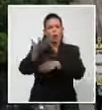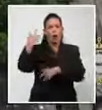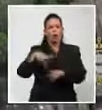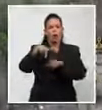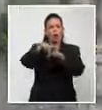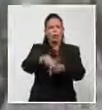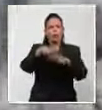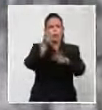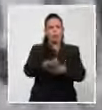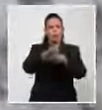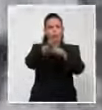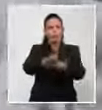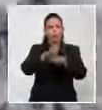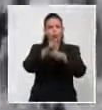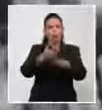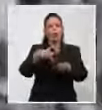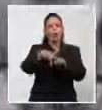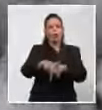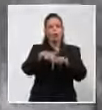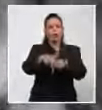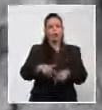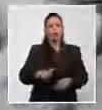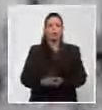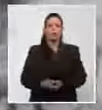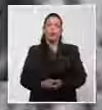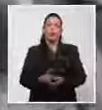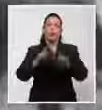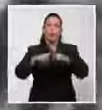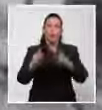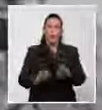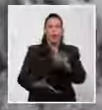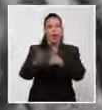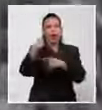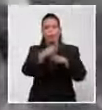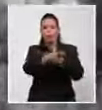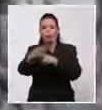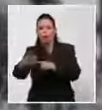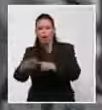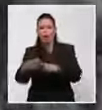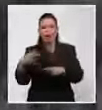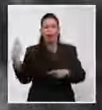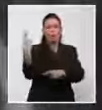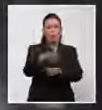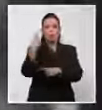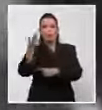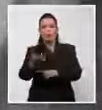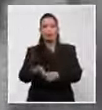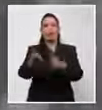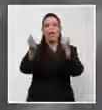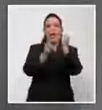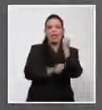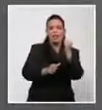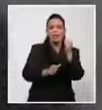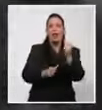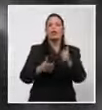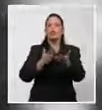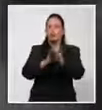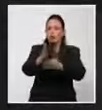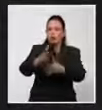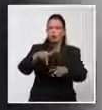Un fusilamiento, un viejo cuento, modelaron su adiós. Por su ejemplo